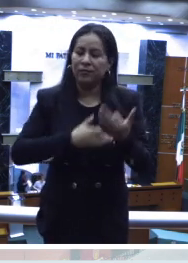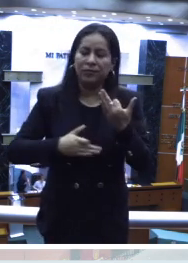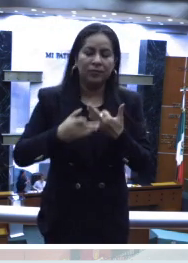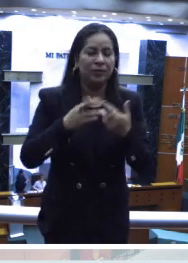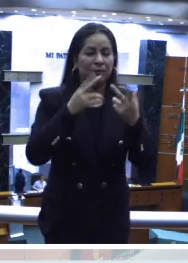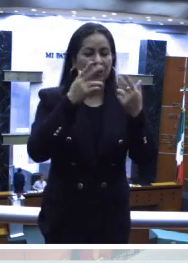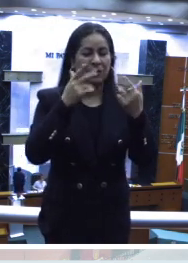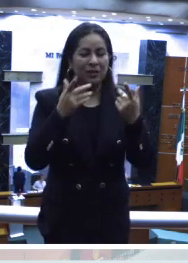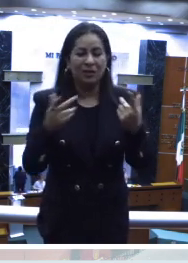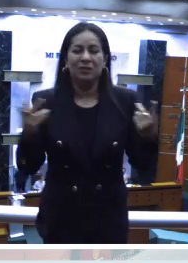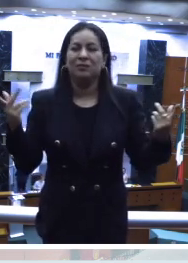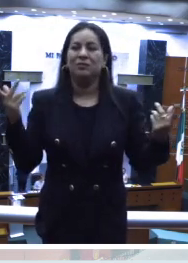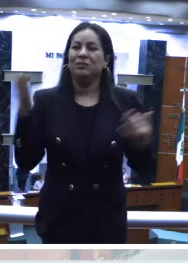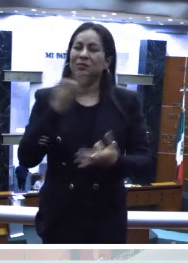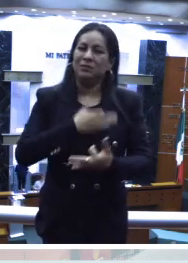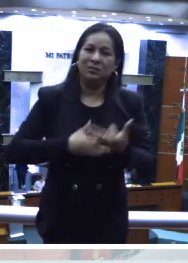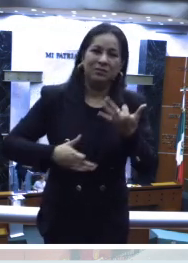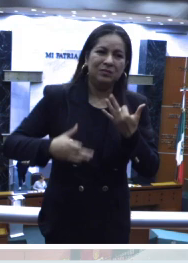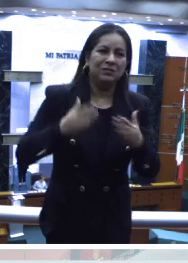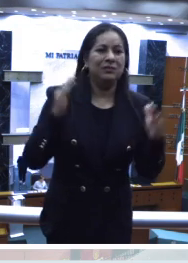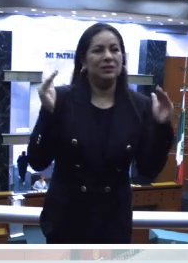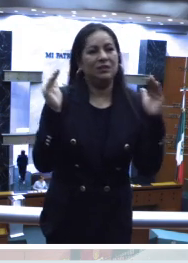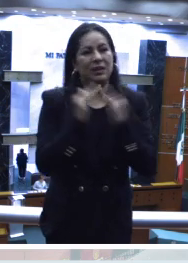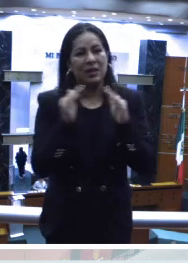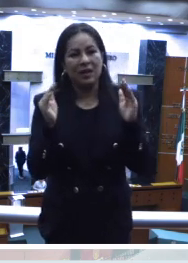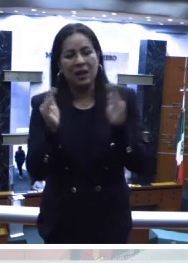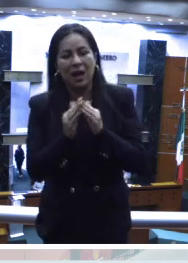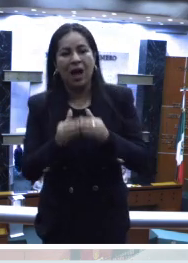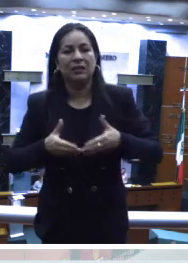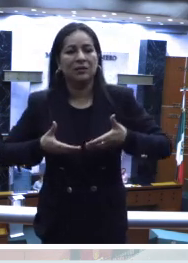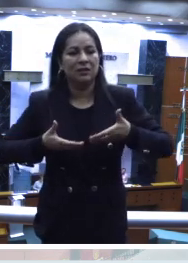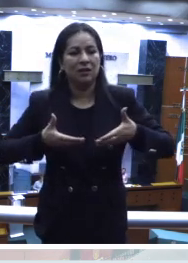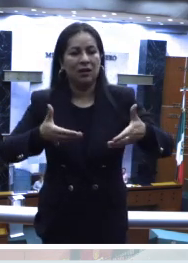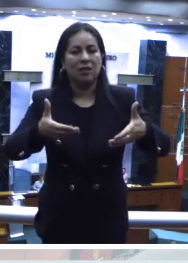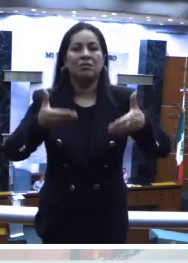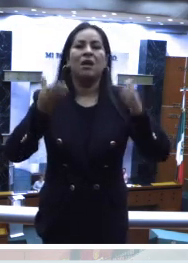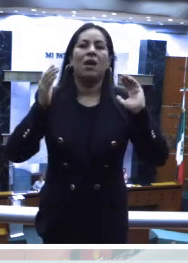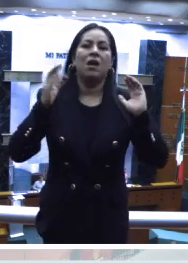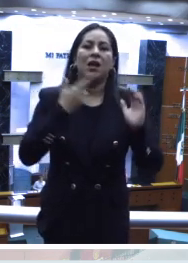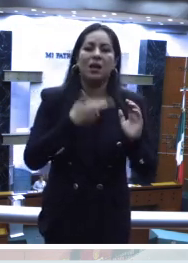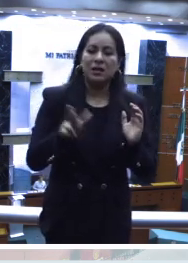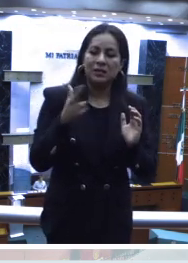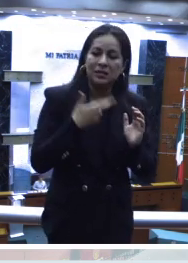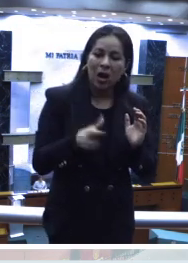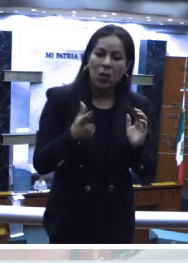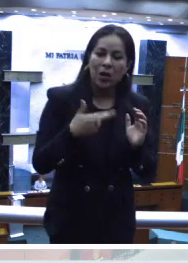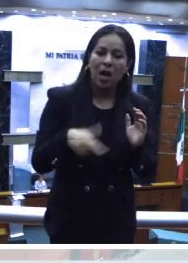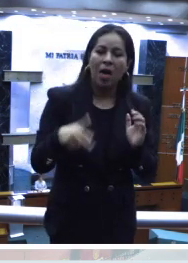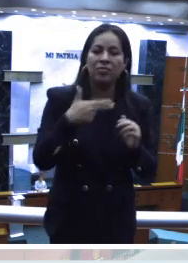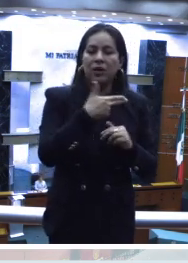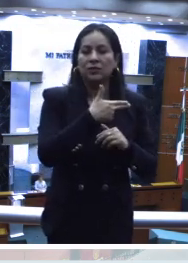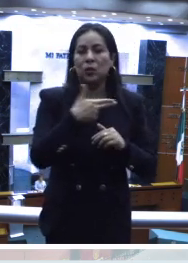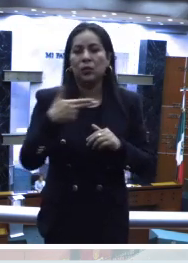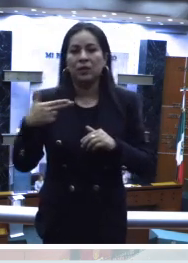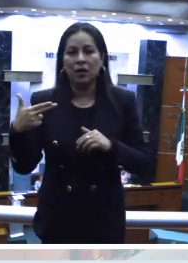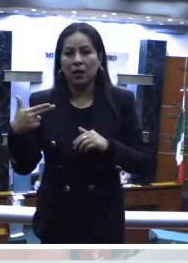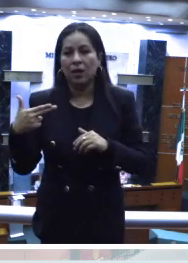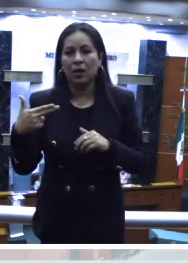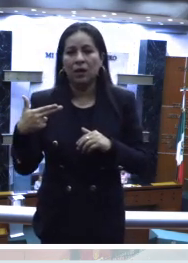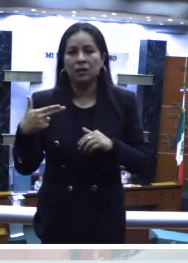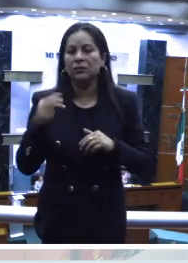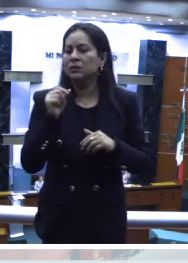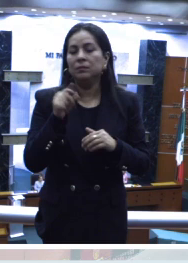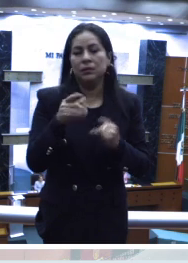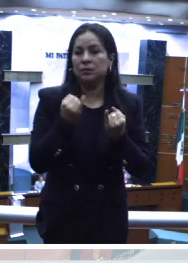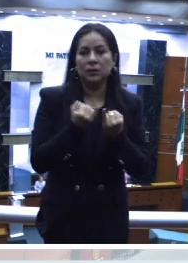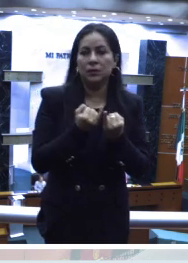los daños ocasionados en viviendas carreteras restaurantes hoteles Y